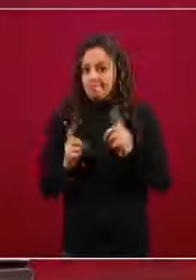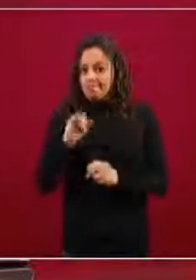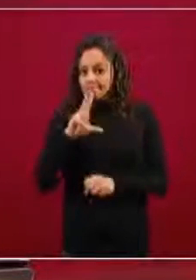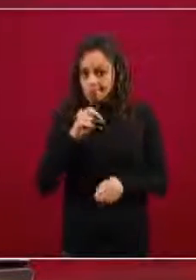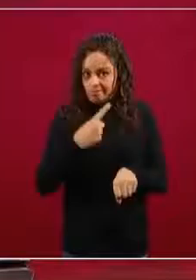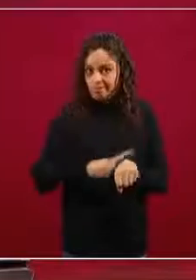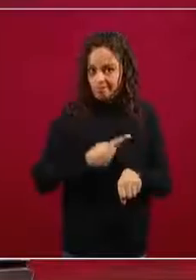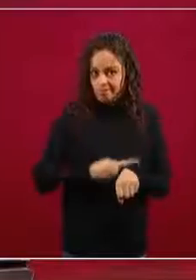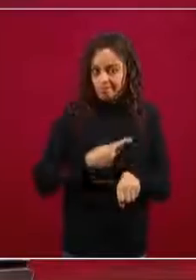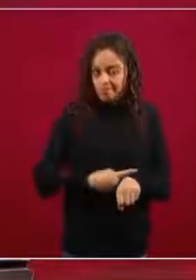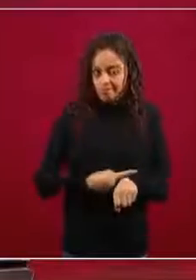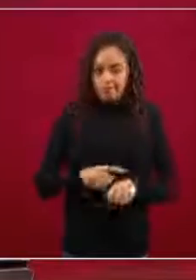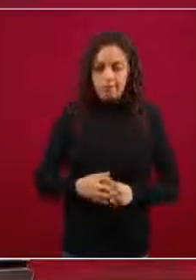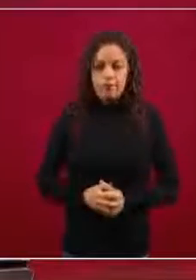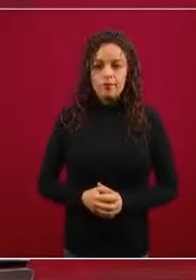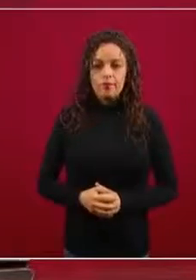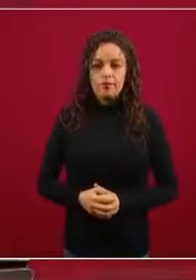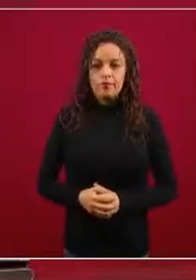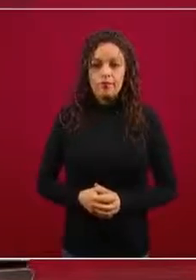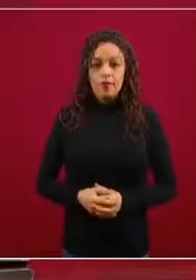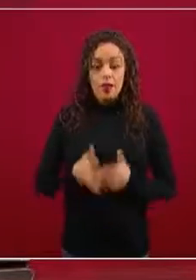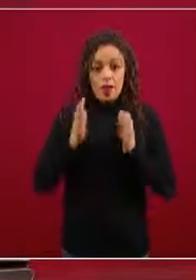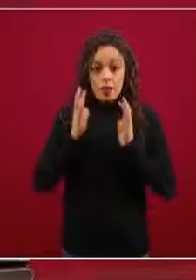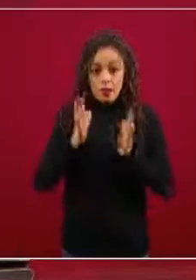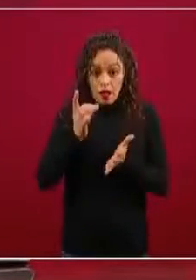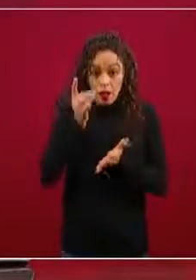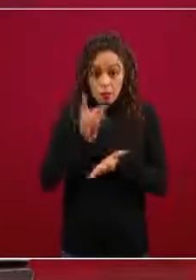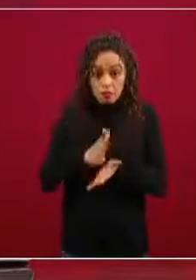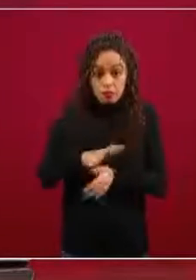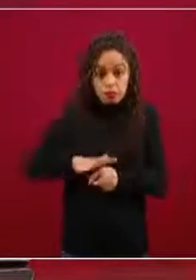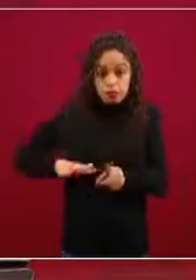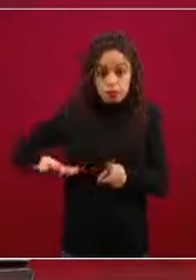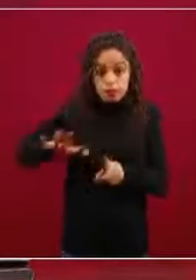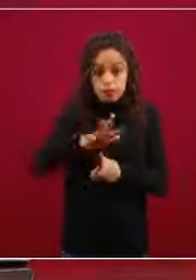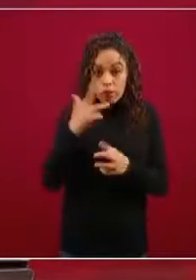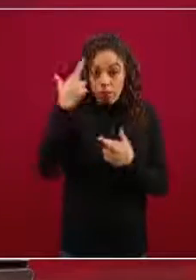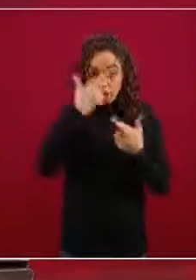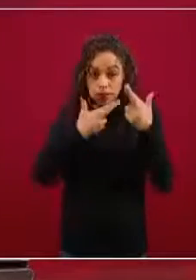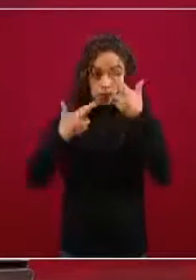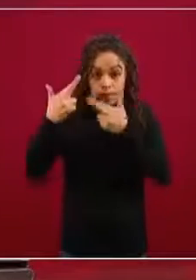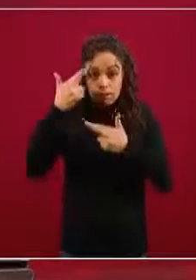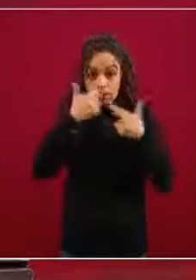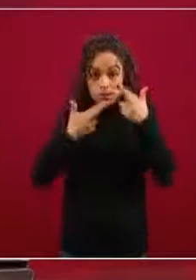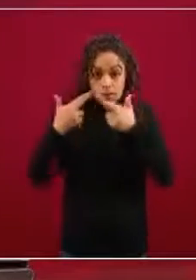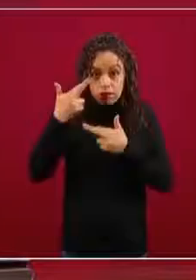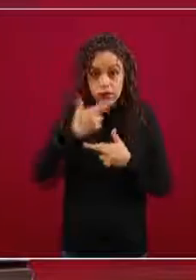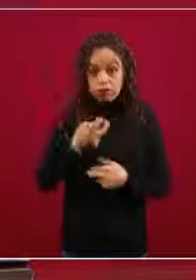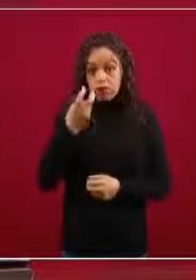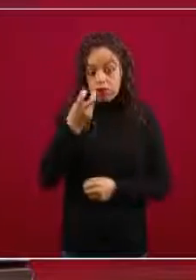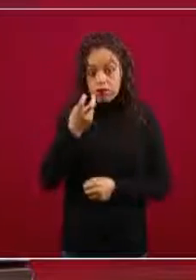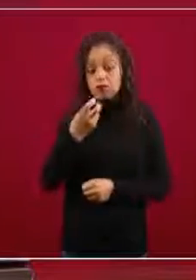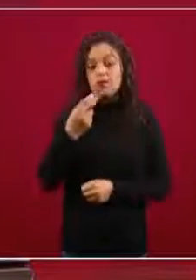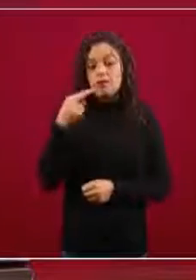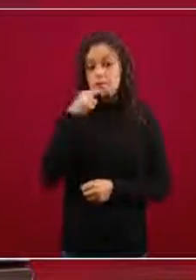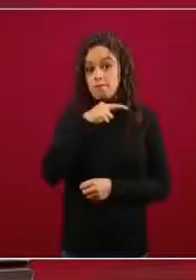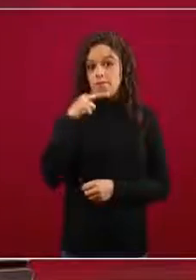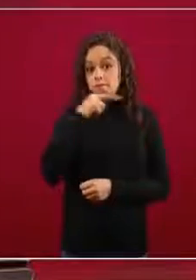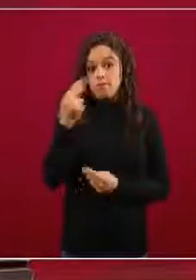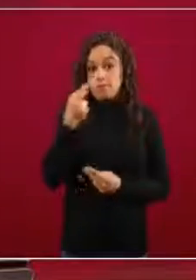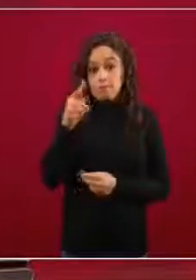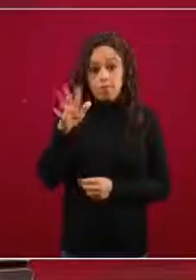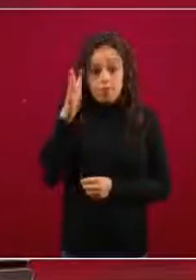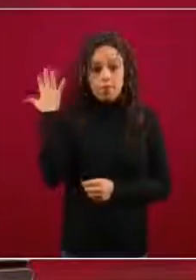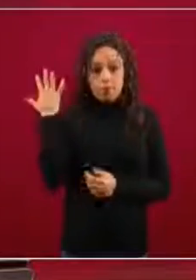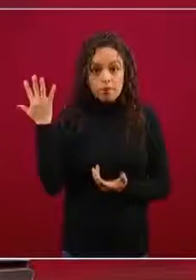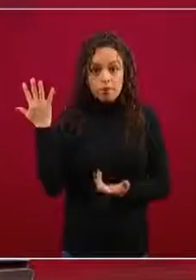Y una vez estudiados a todas las personas, y esto tiene que ocurrir muy rápidamente, pero desde ahorita,